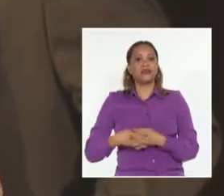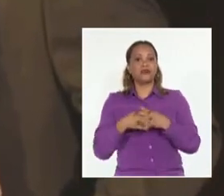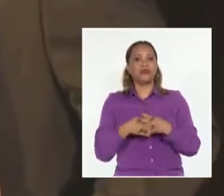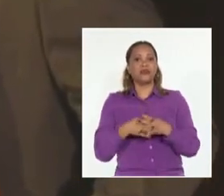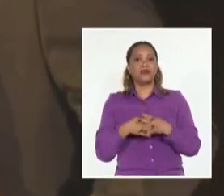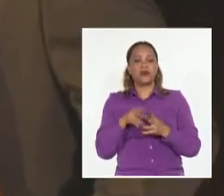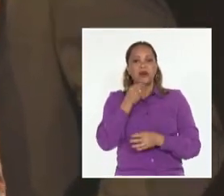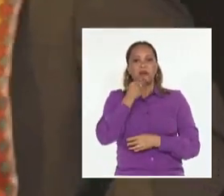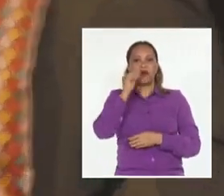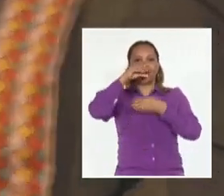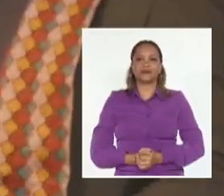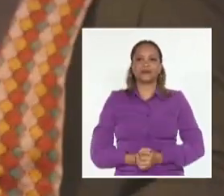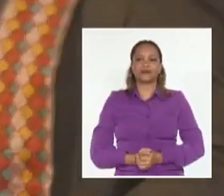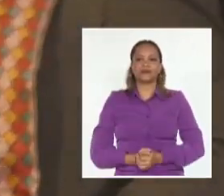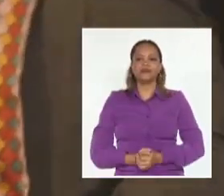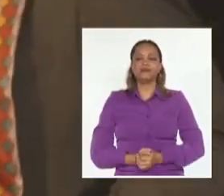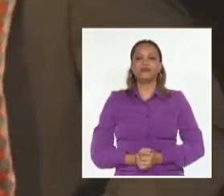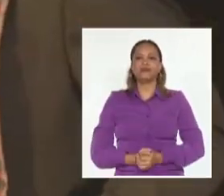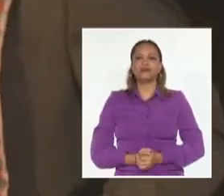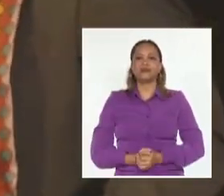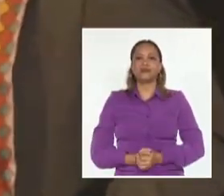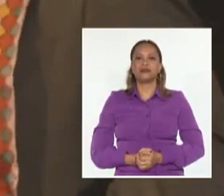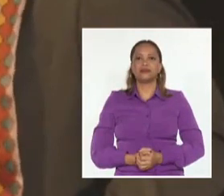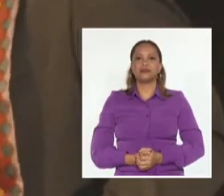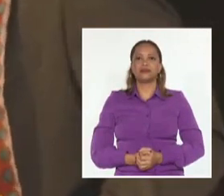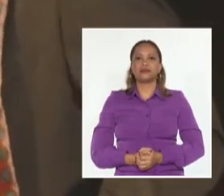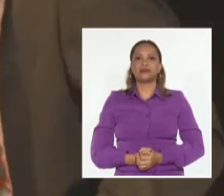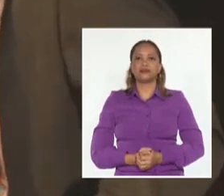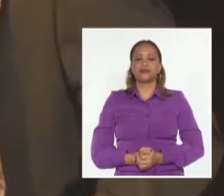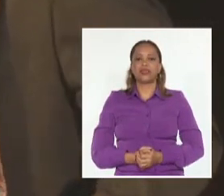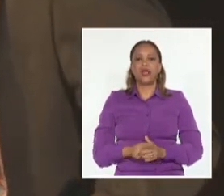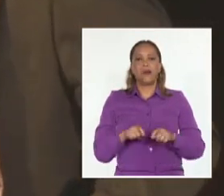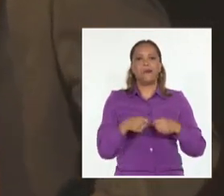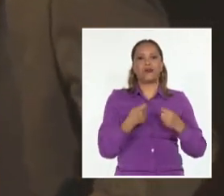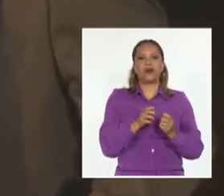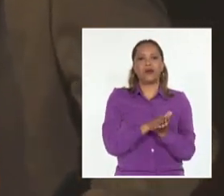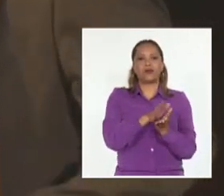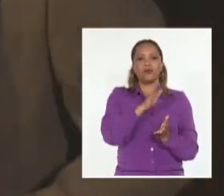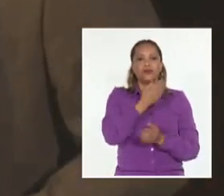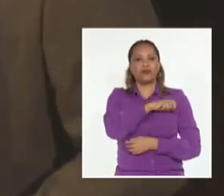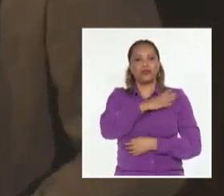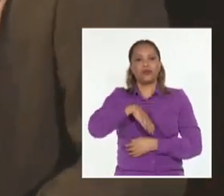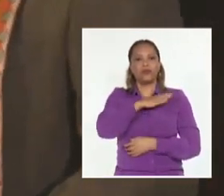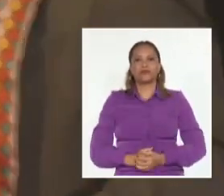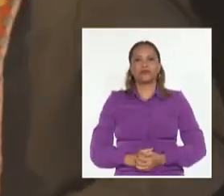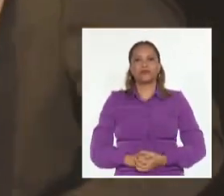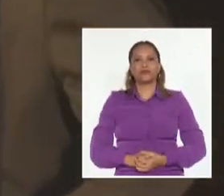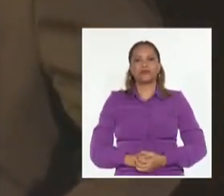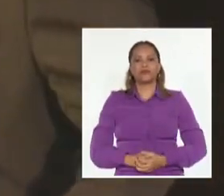para doblegar nuestra voluntad ni quebrar el compromiso de nuestro pueblo con la revolución y el